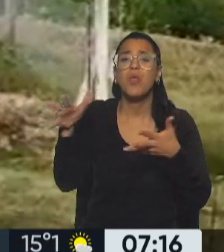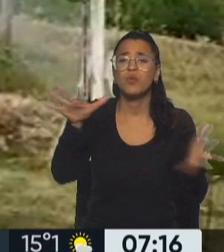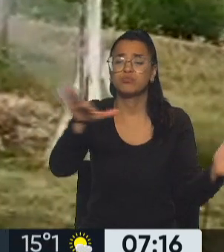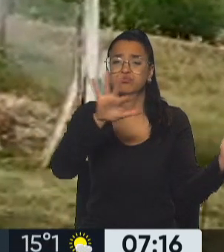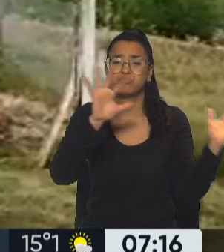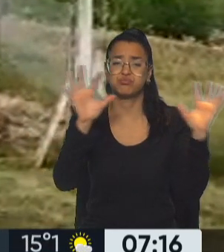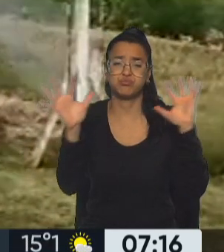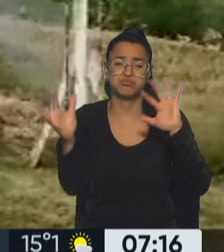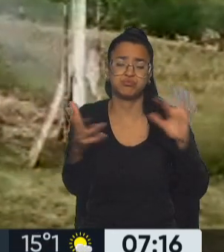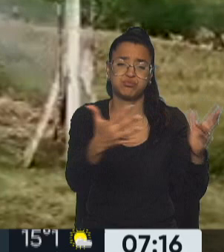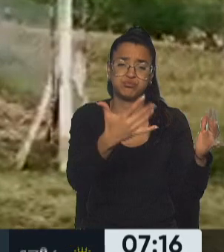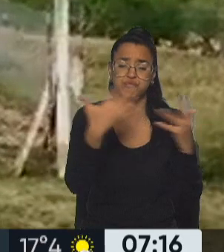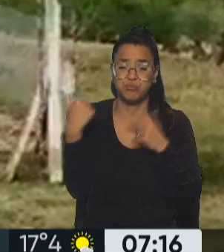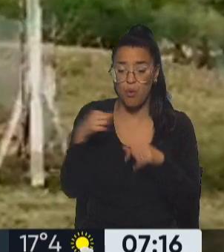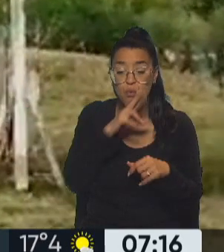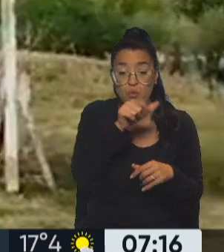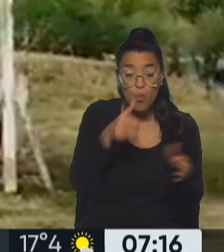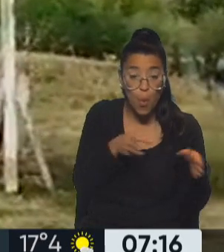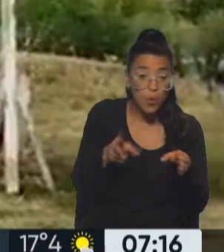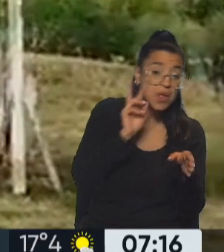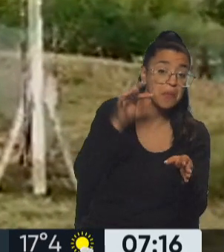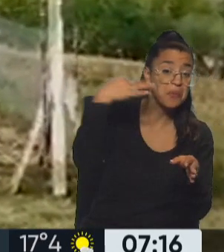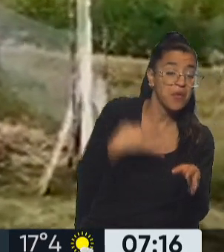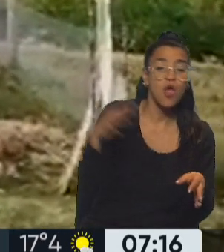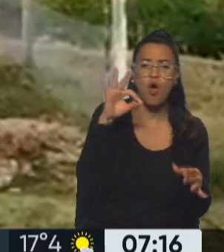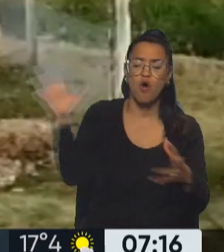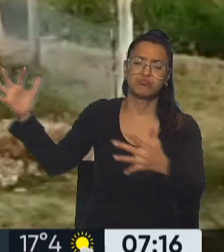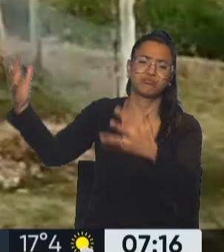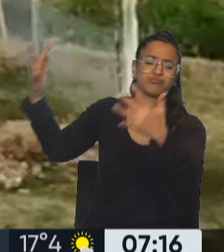de los vientos es la que permite que una ruta esté despejada o una ruta esté anegada justamente por el humo.